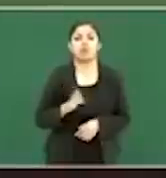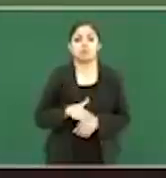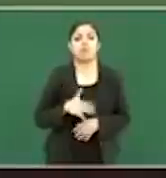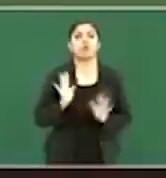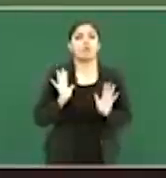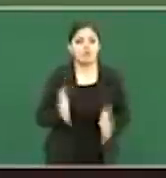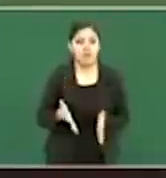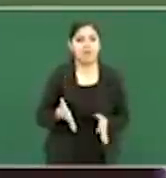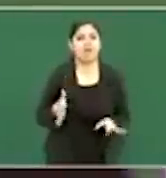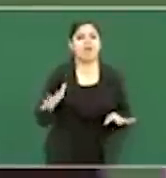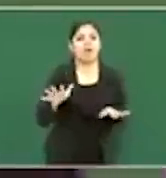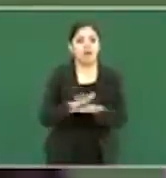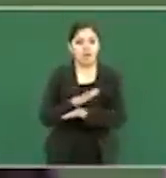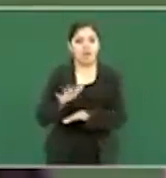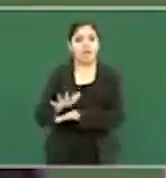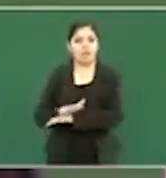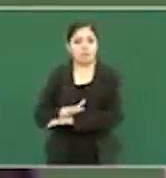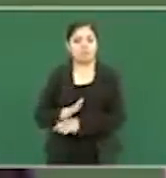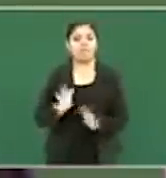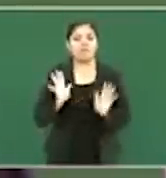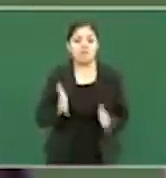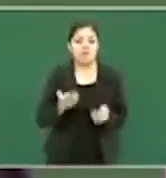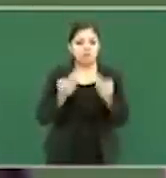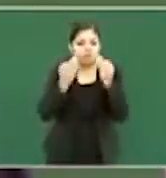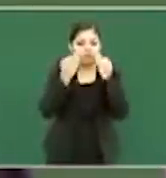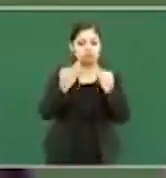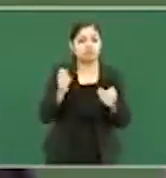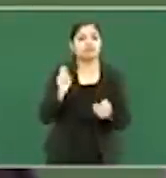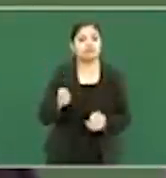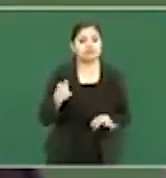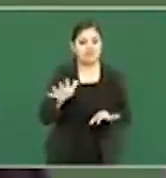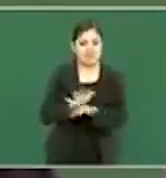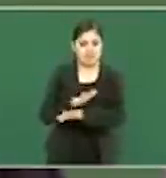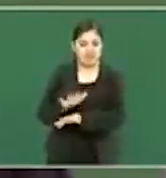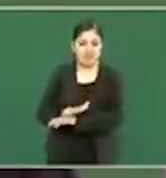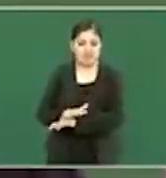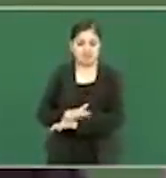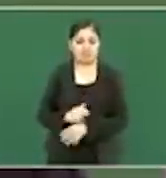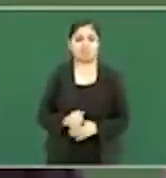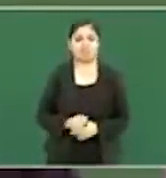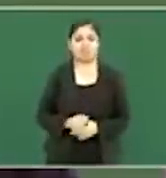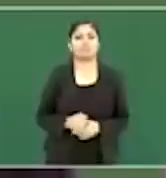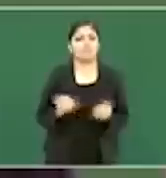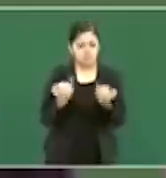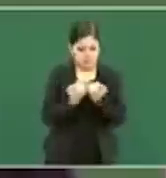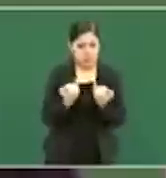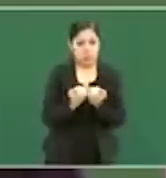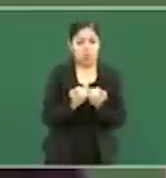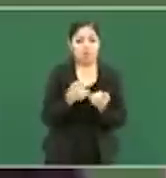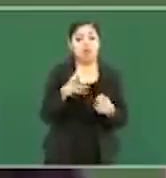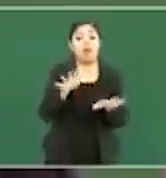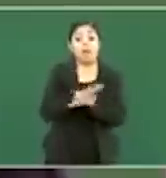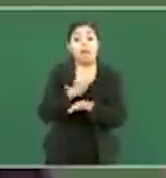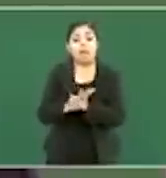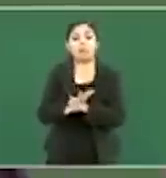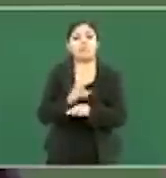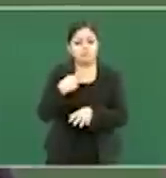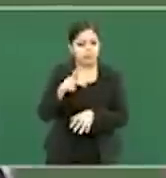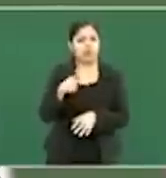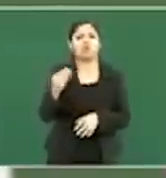cambios, se están dando cambios. Al mismo tiempo hay cooperación y hay comunicación.